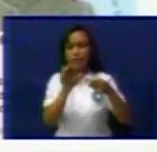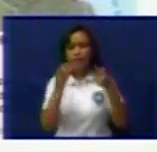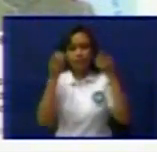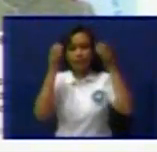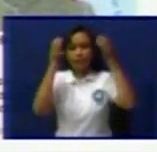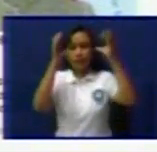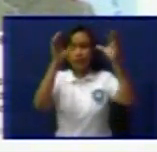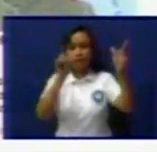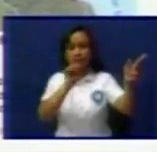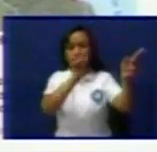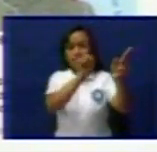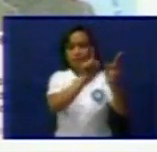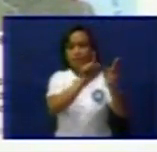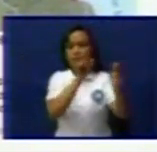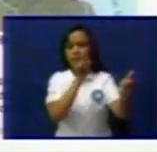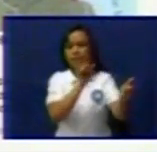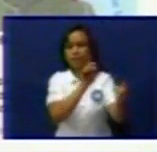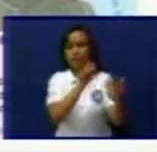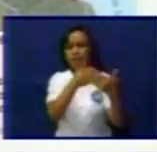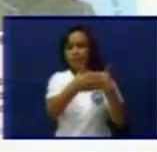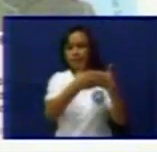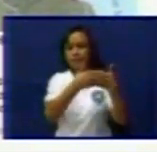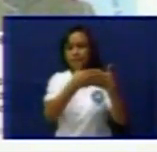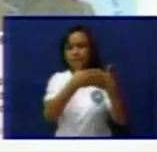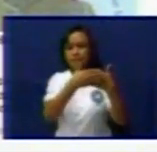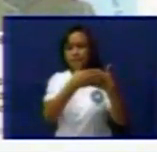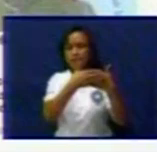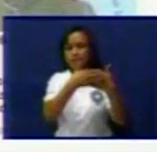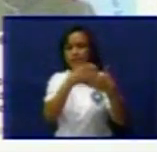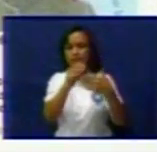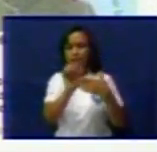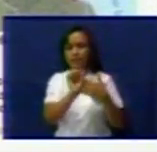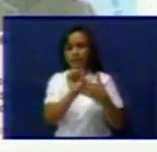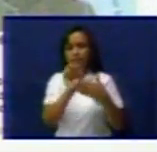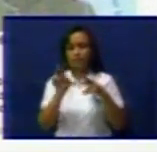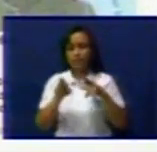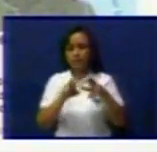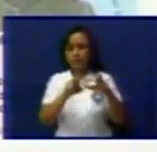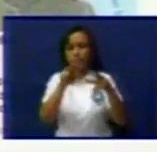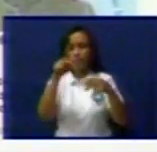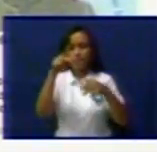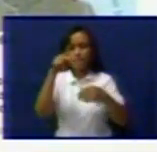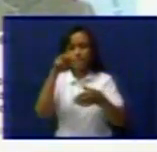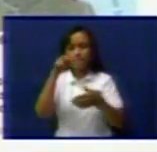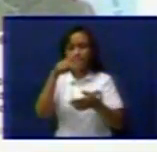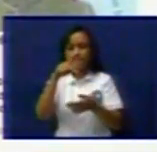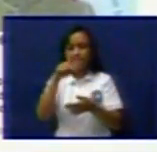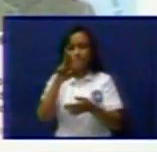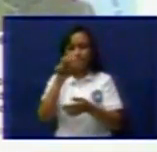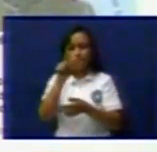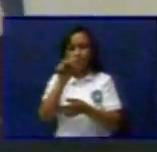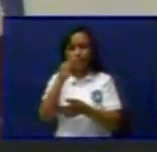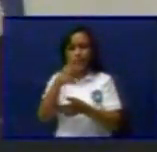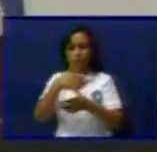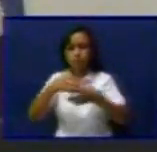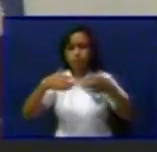lado caribe se encontrará cerca de la confluencia del caño Eloísa y el río Punta Corta.